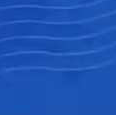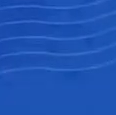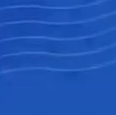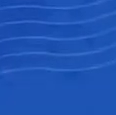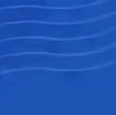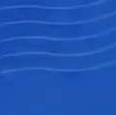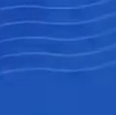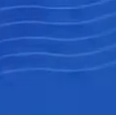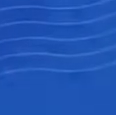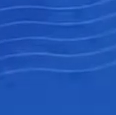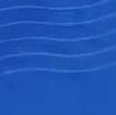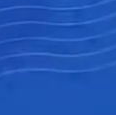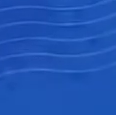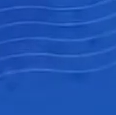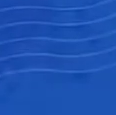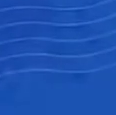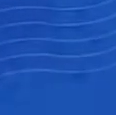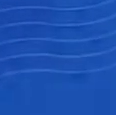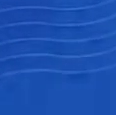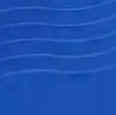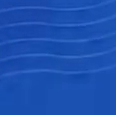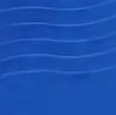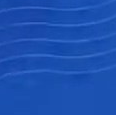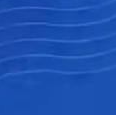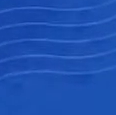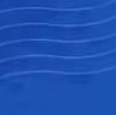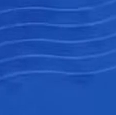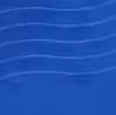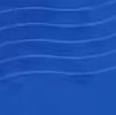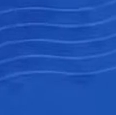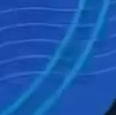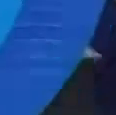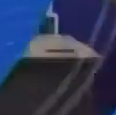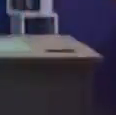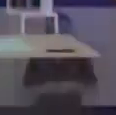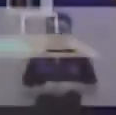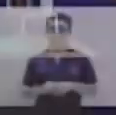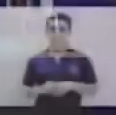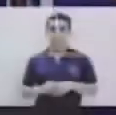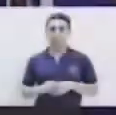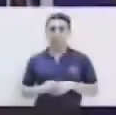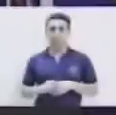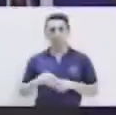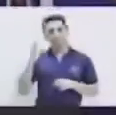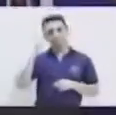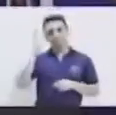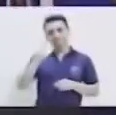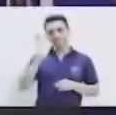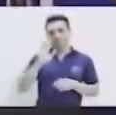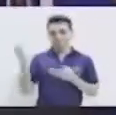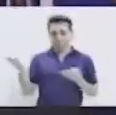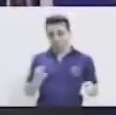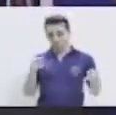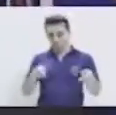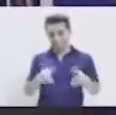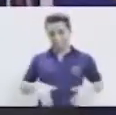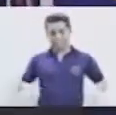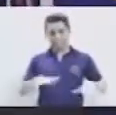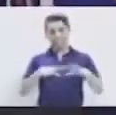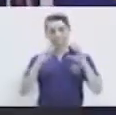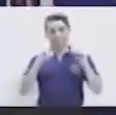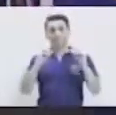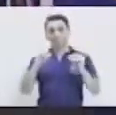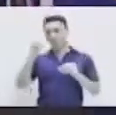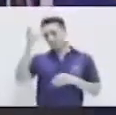de manera correcta. Este es el segmento de Comunicación y Lenguaje. Hola, bienvenidos a este